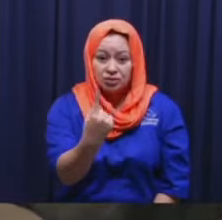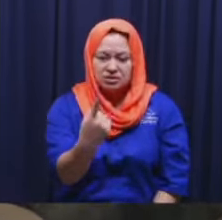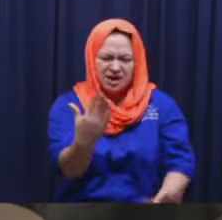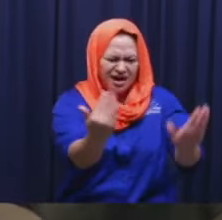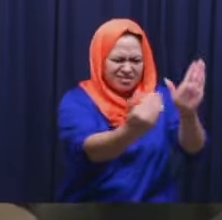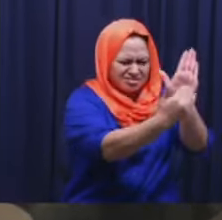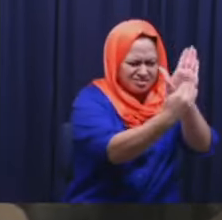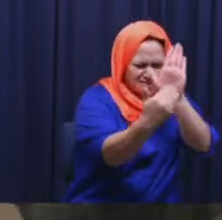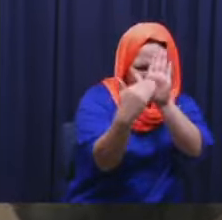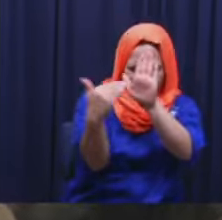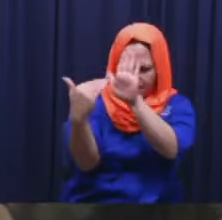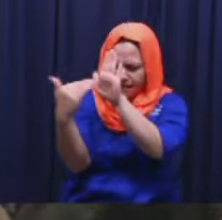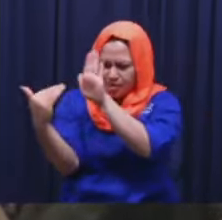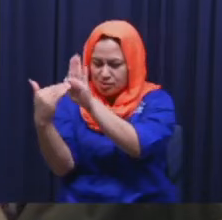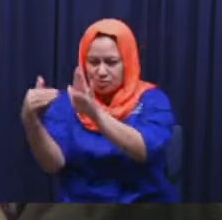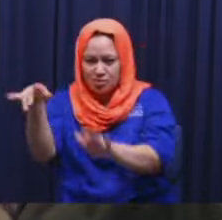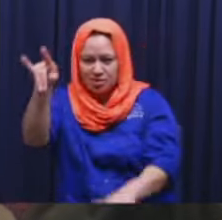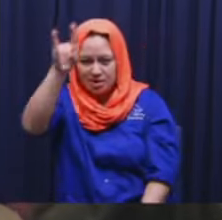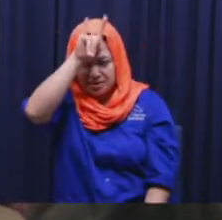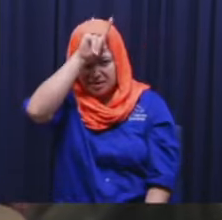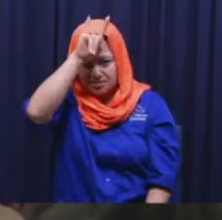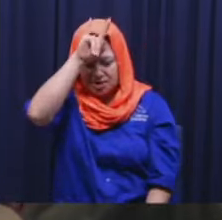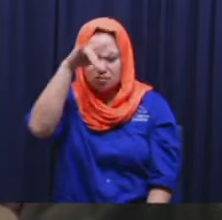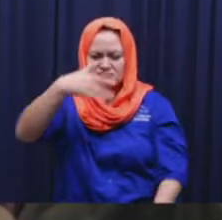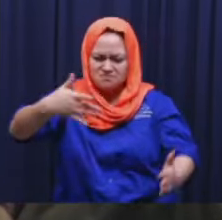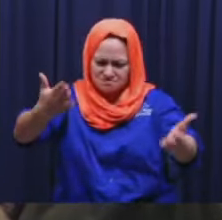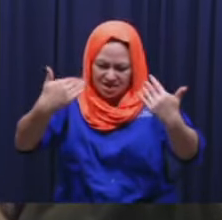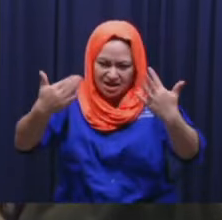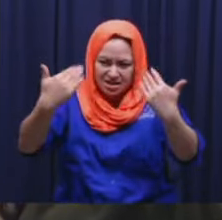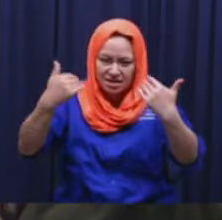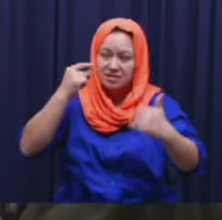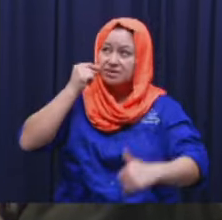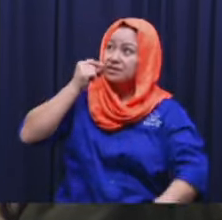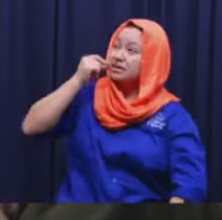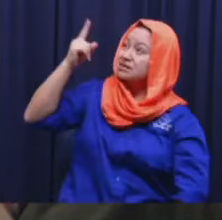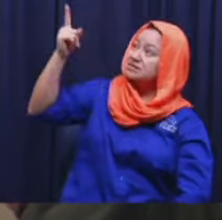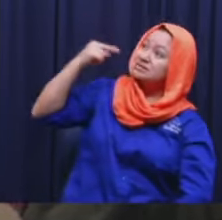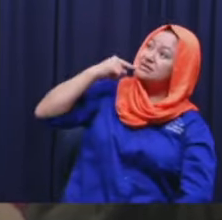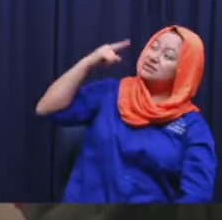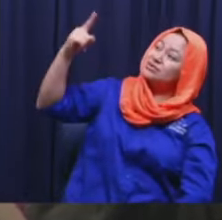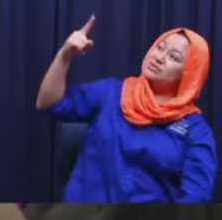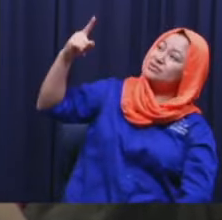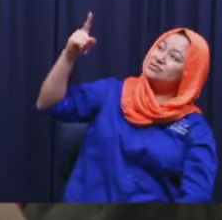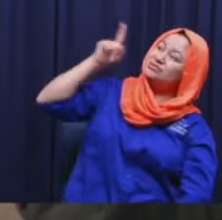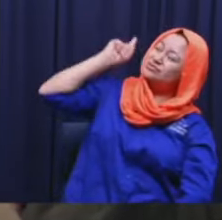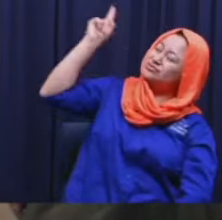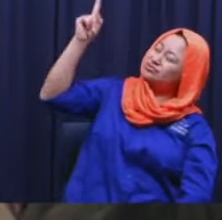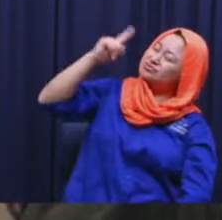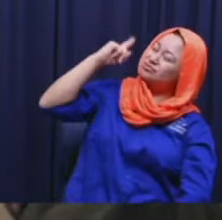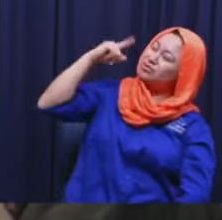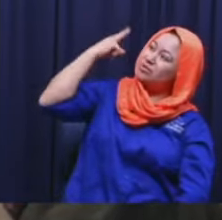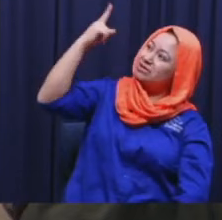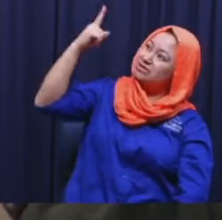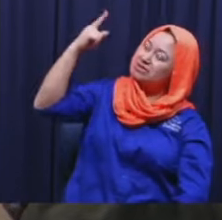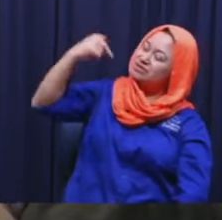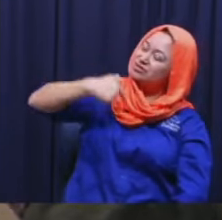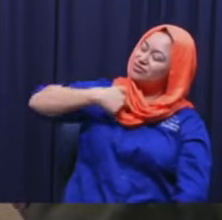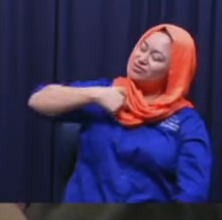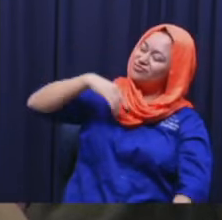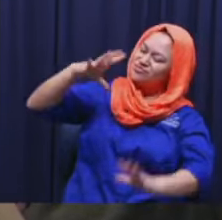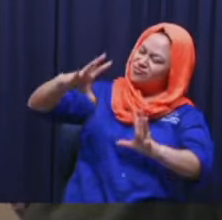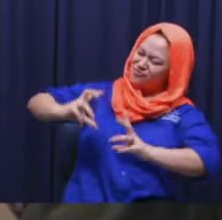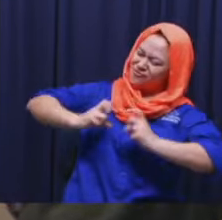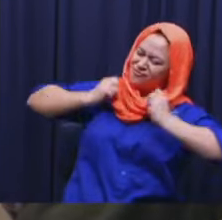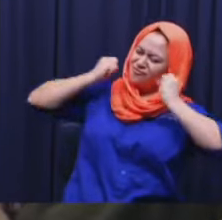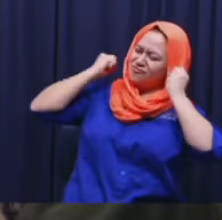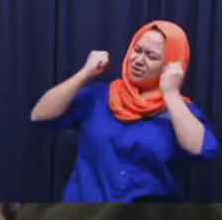enemigo, que vengan aquí, vengan y díganle: Señor, solo en ti puedo tener la fuerza,